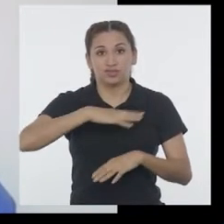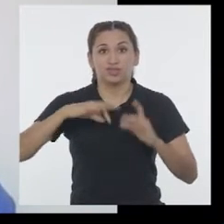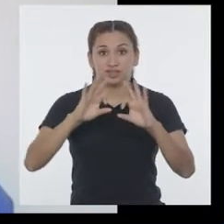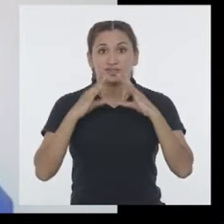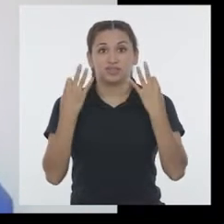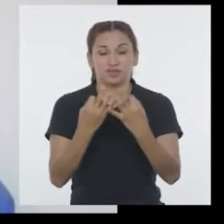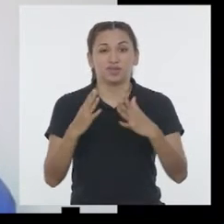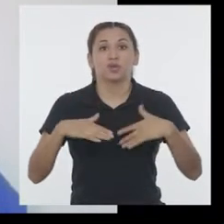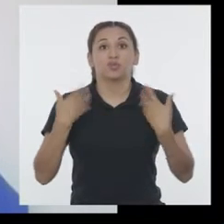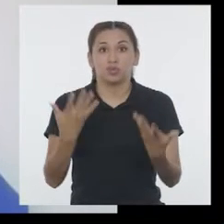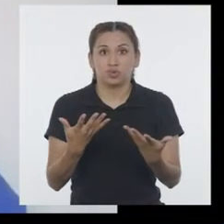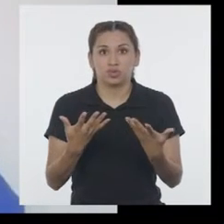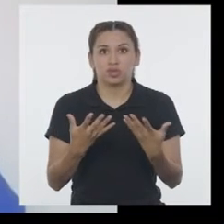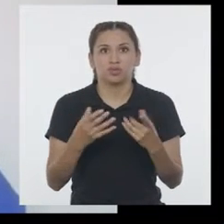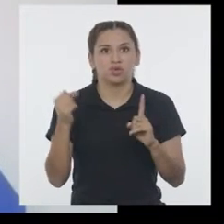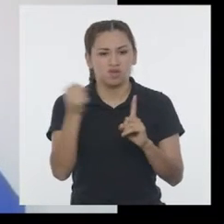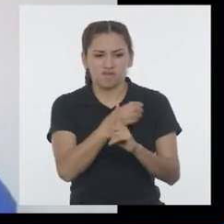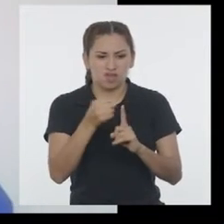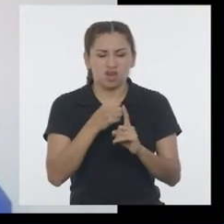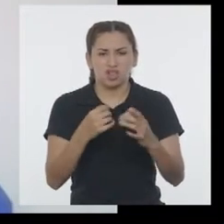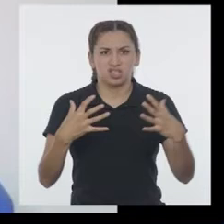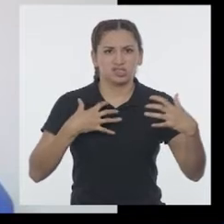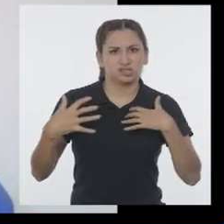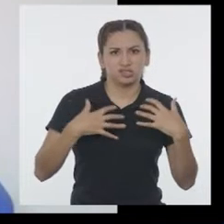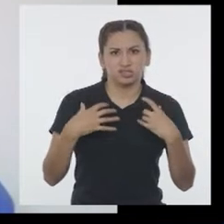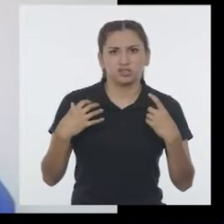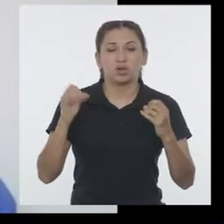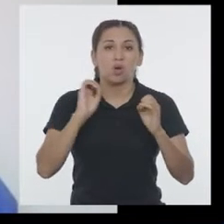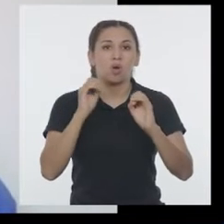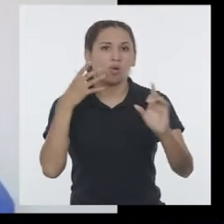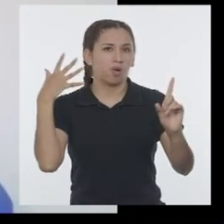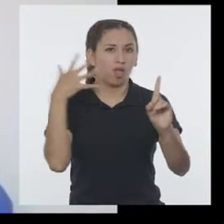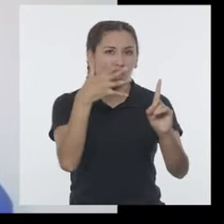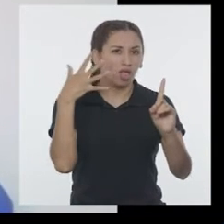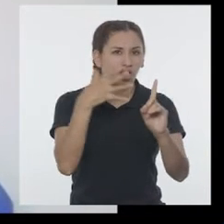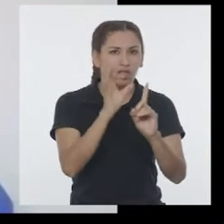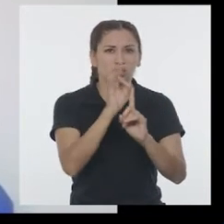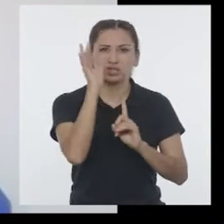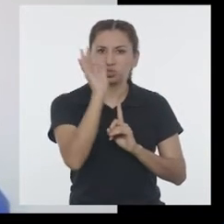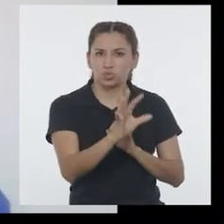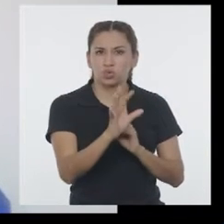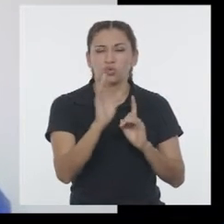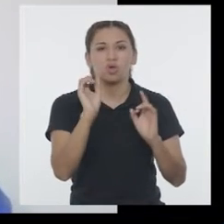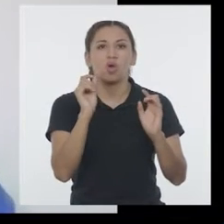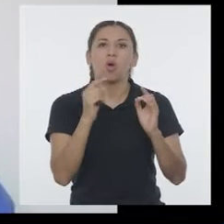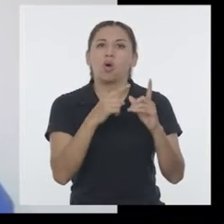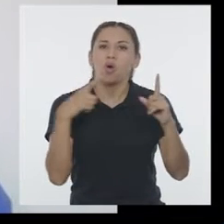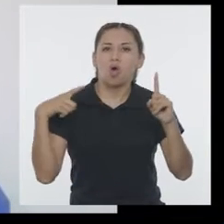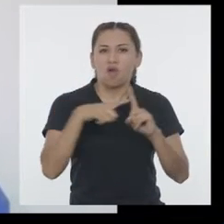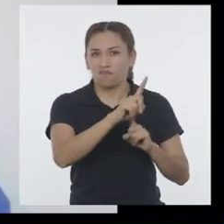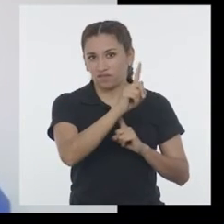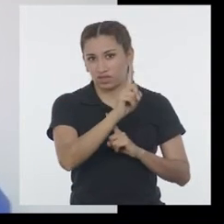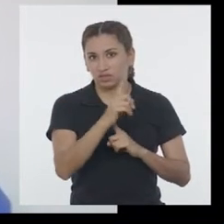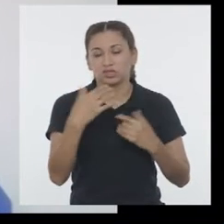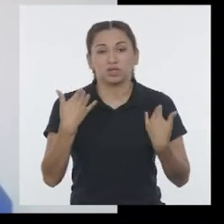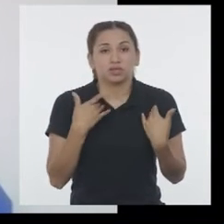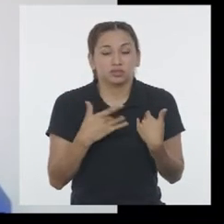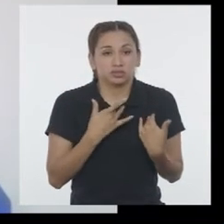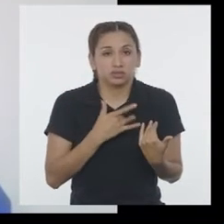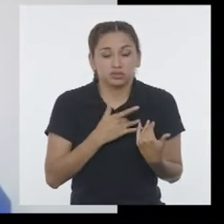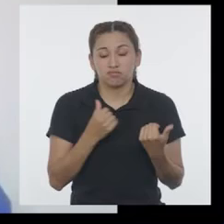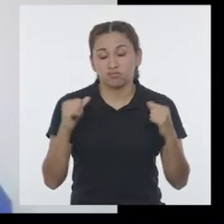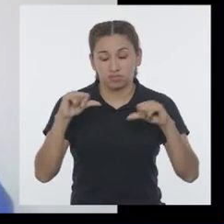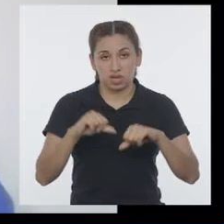nuestra familia, podemos reaccionar con violencia física o violencia psicológica, como insultos o frases que los hacen sentir